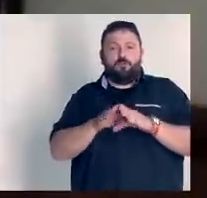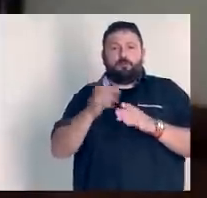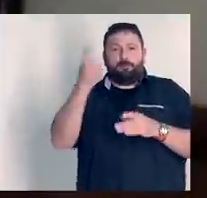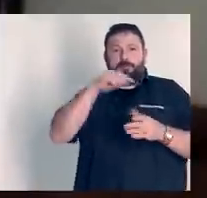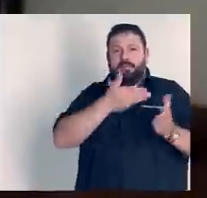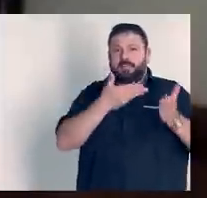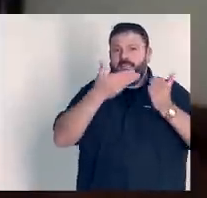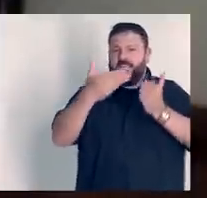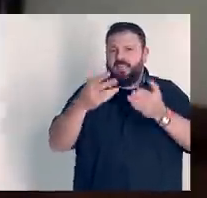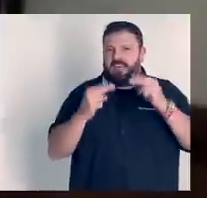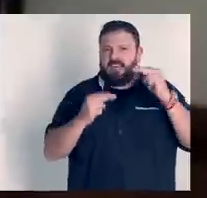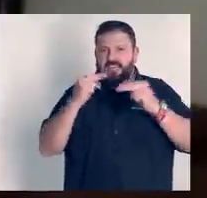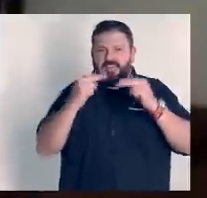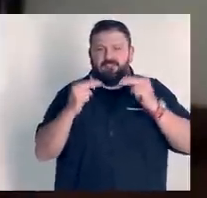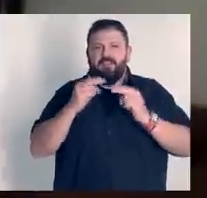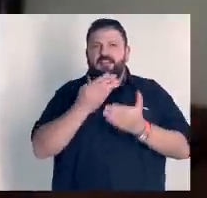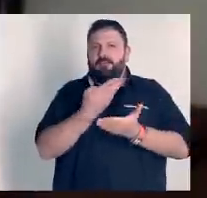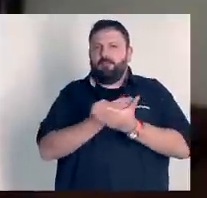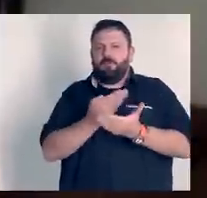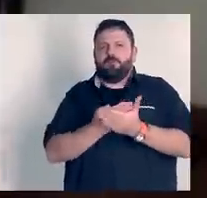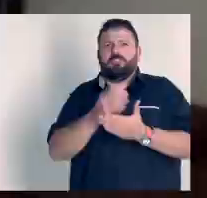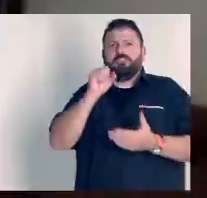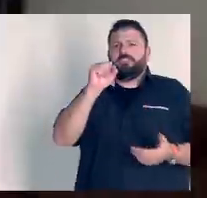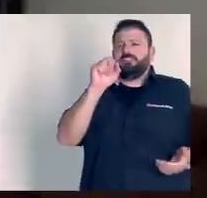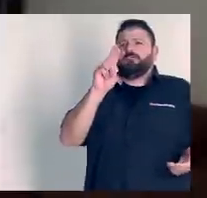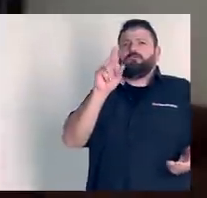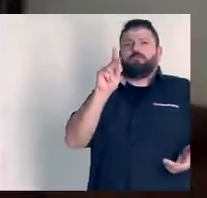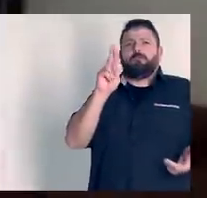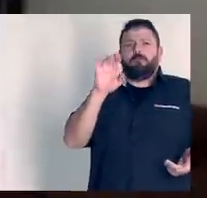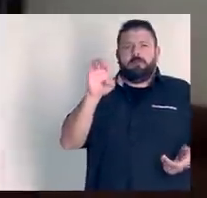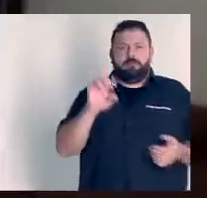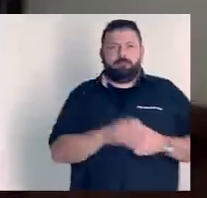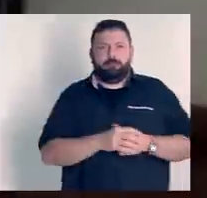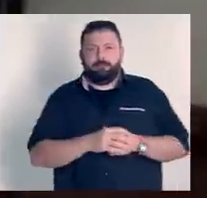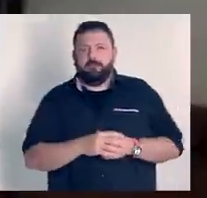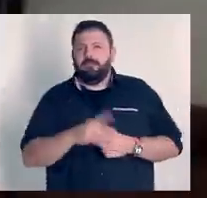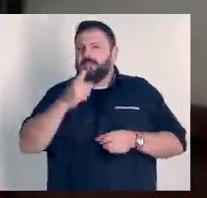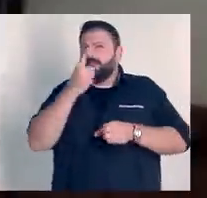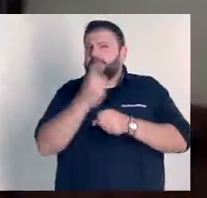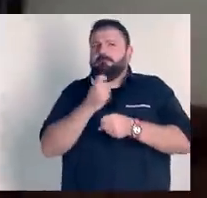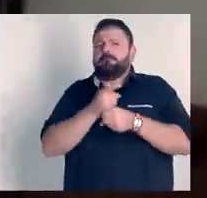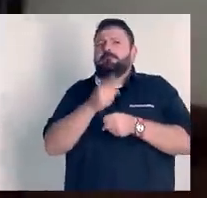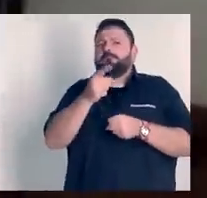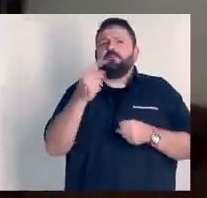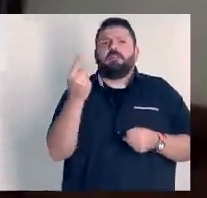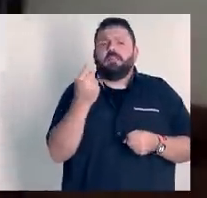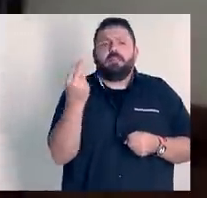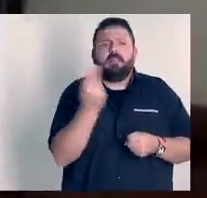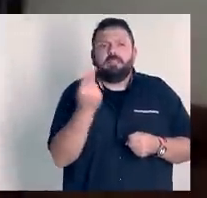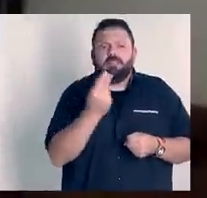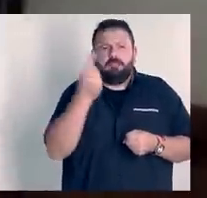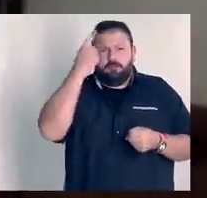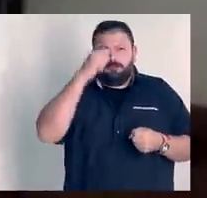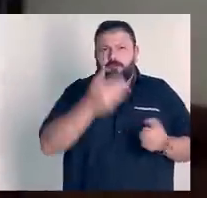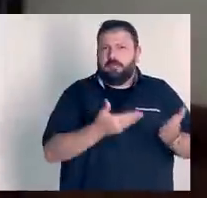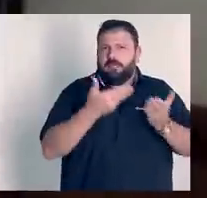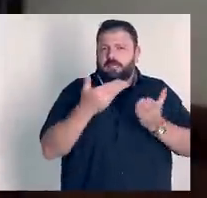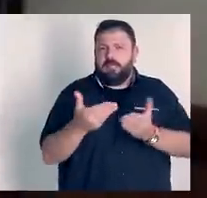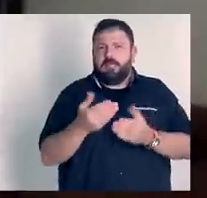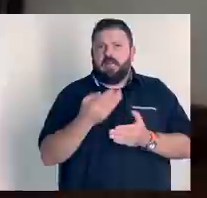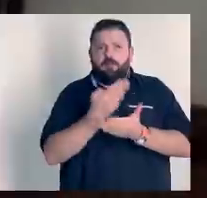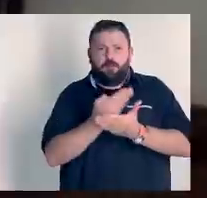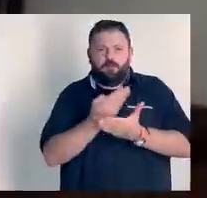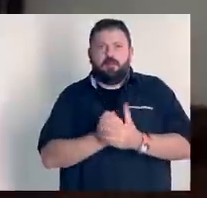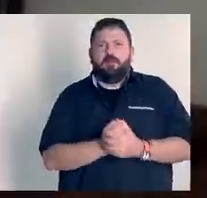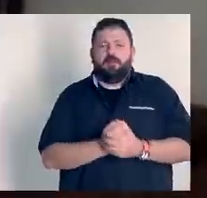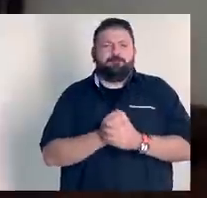bronce supreme, vamos a sacar papel y pluma y vamos a apuntar, que es el primer escalón. ¿Qué necesito hacer para llegar al bronce supreme? El